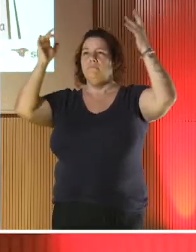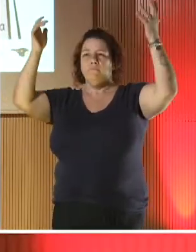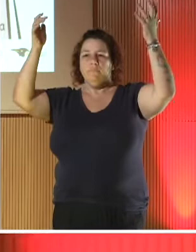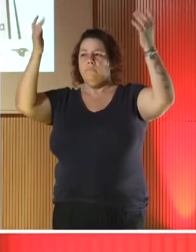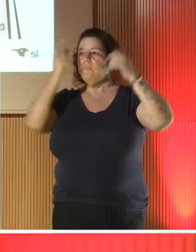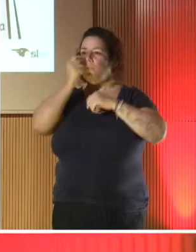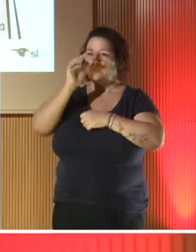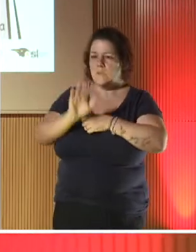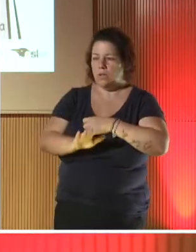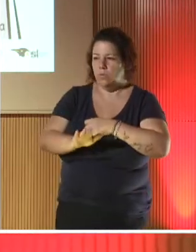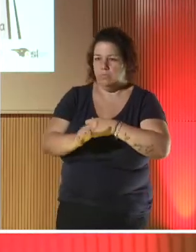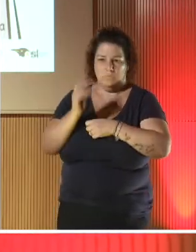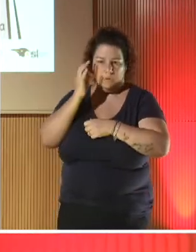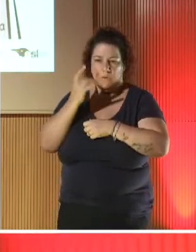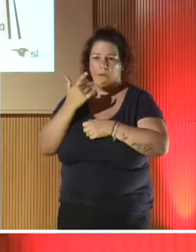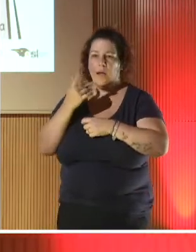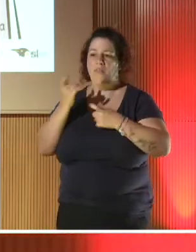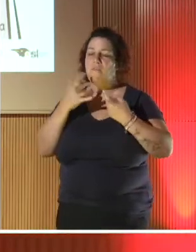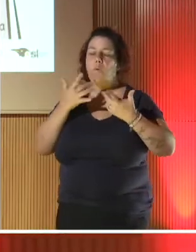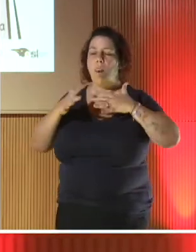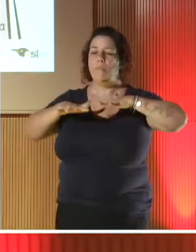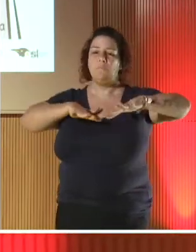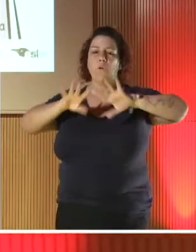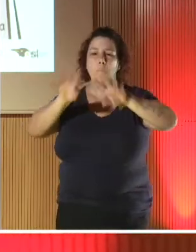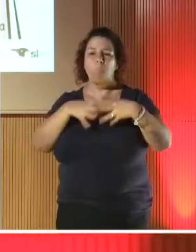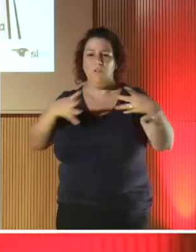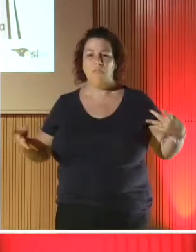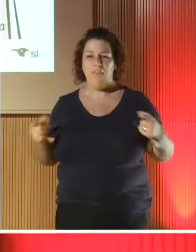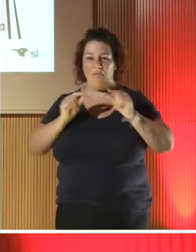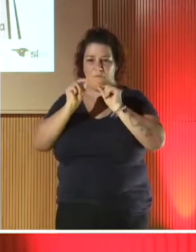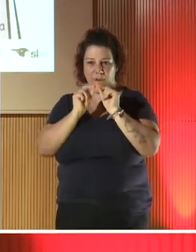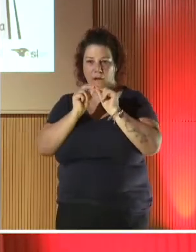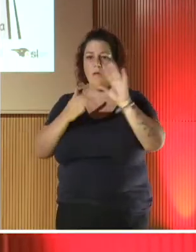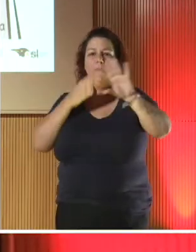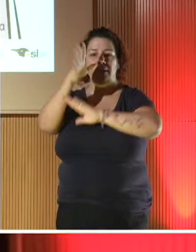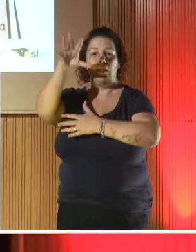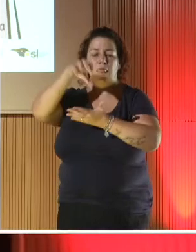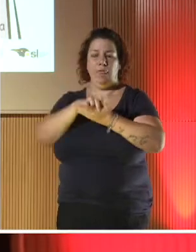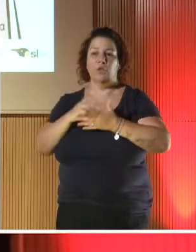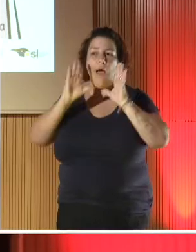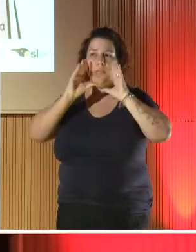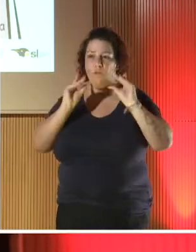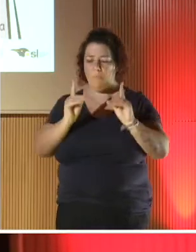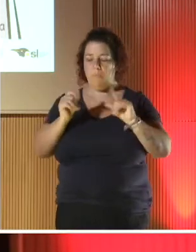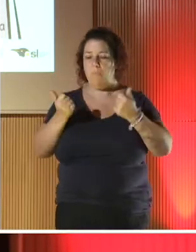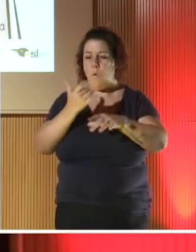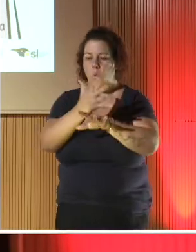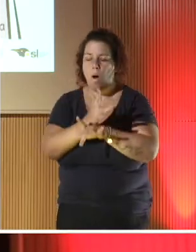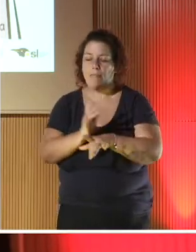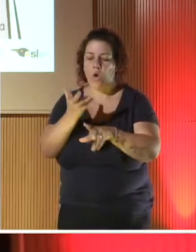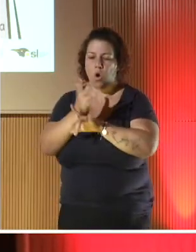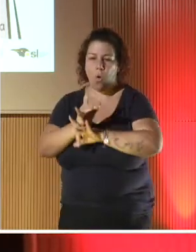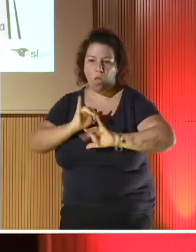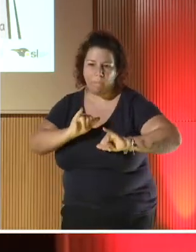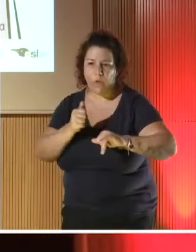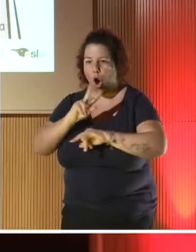Imaginemos un niño que tiene que practicar la motricidad fina. Tú vas al centro de atención temprana y les ponen pues, con juguetes, con juegos, divertidos